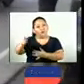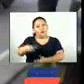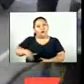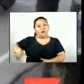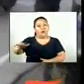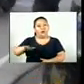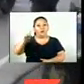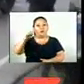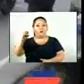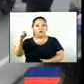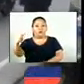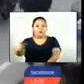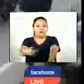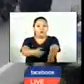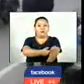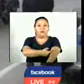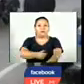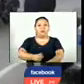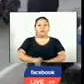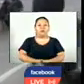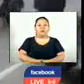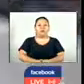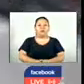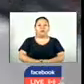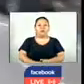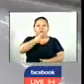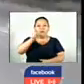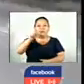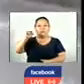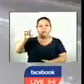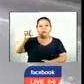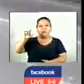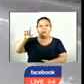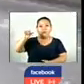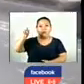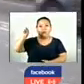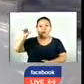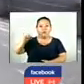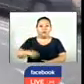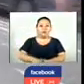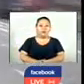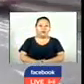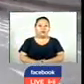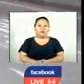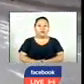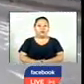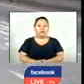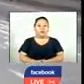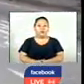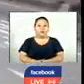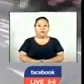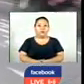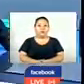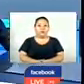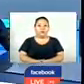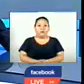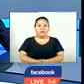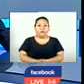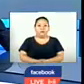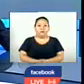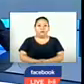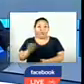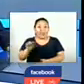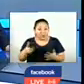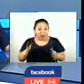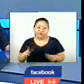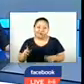Rafael para ser atendida. Un reporte de Iliana Leiva para Noticiero Hechos. Pero